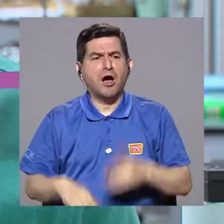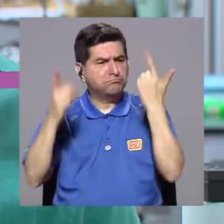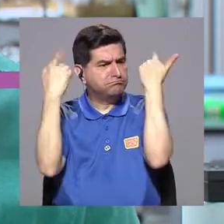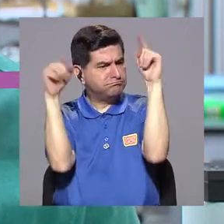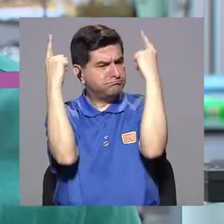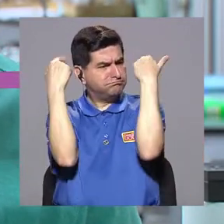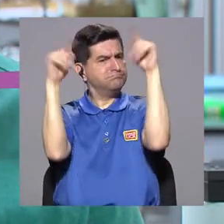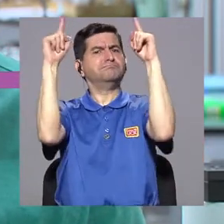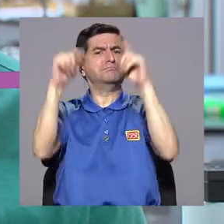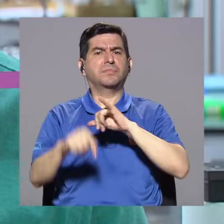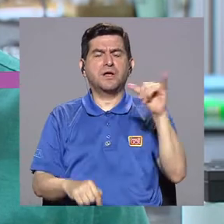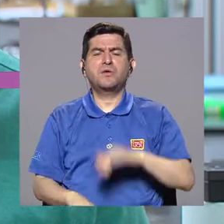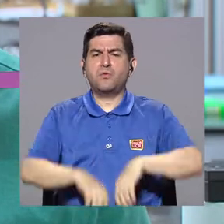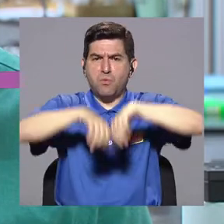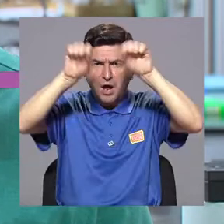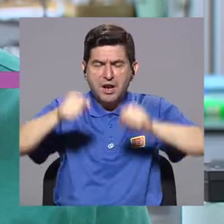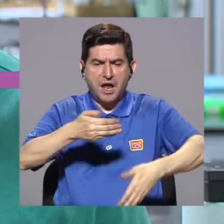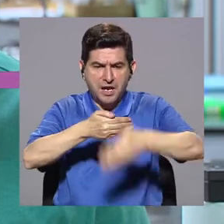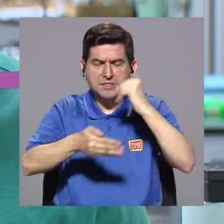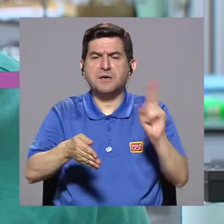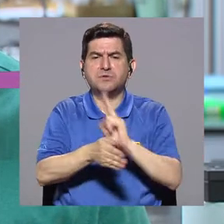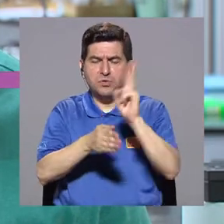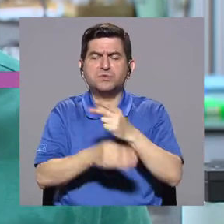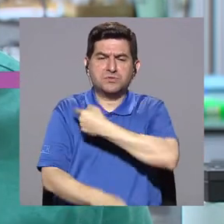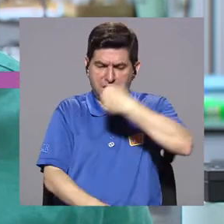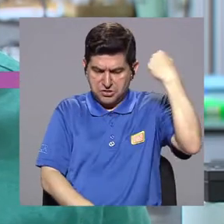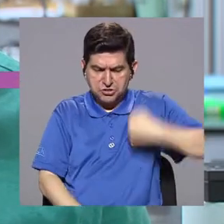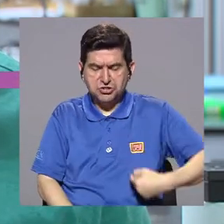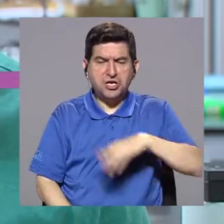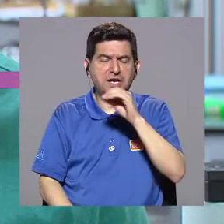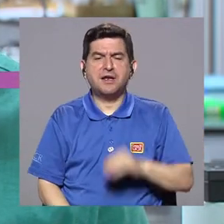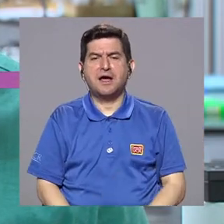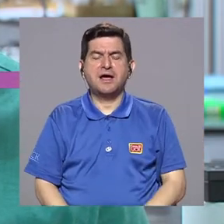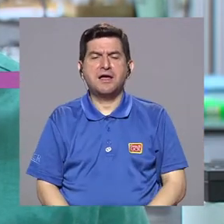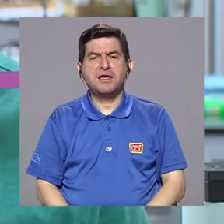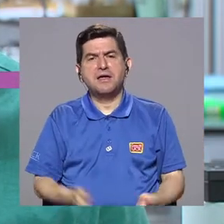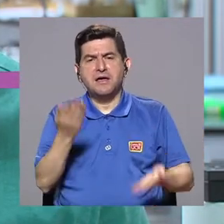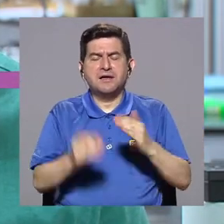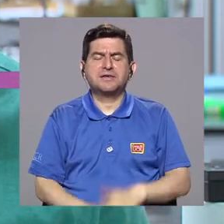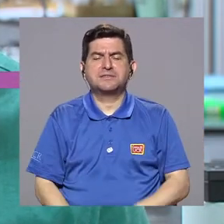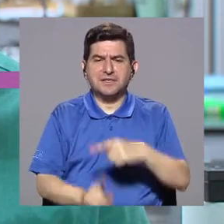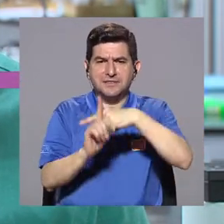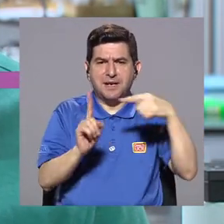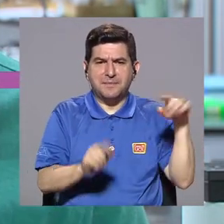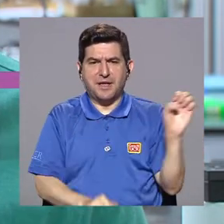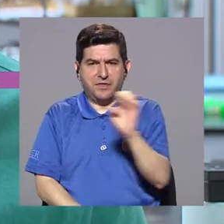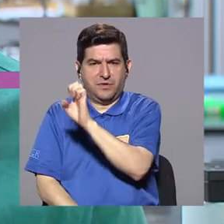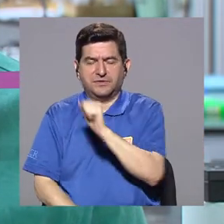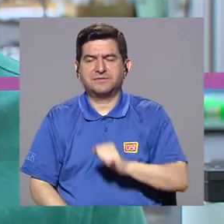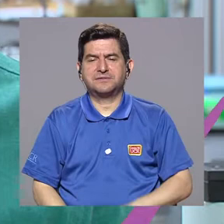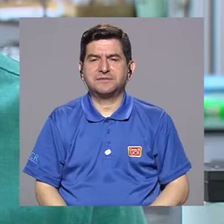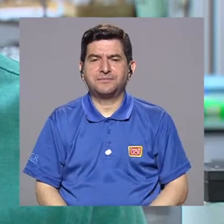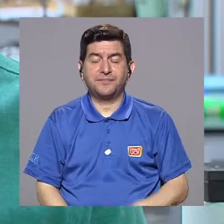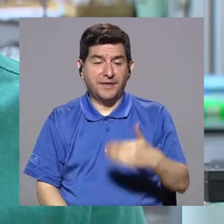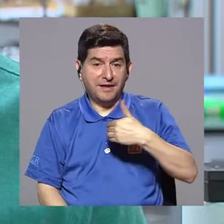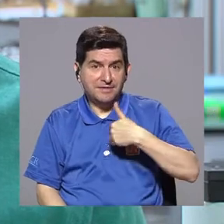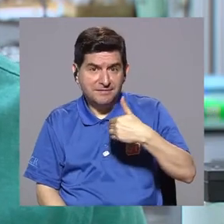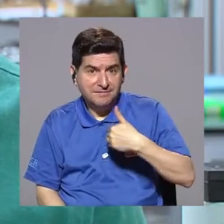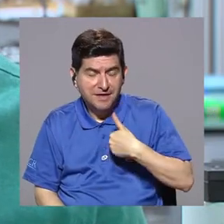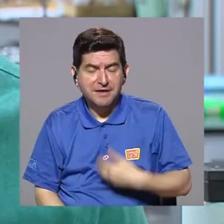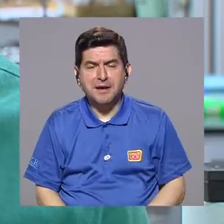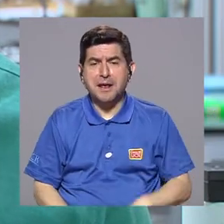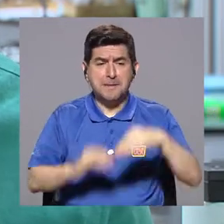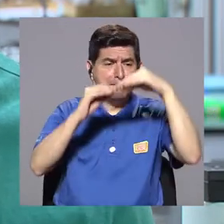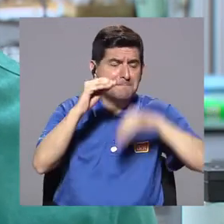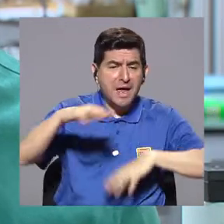tan efectivo como el sistema que venían empleando en China y en Medio Oriente, Oriente Medio, y que tenía